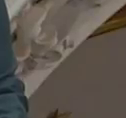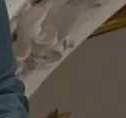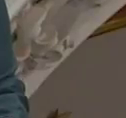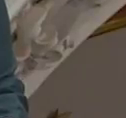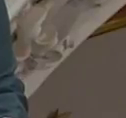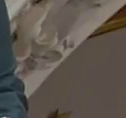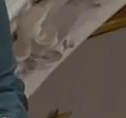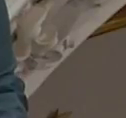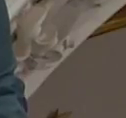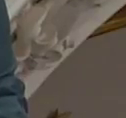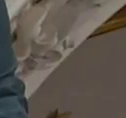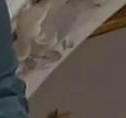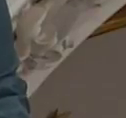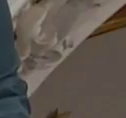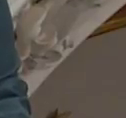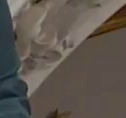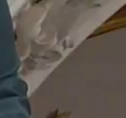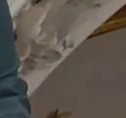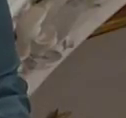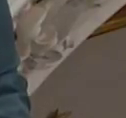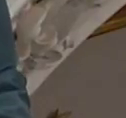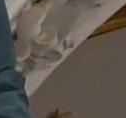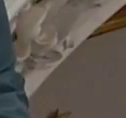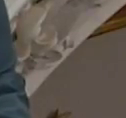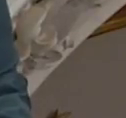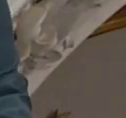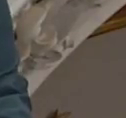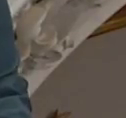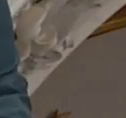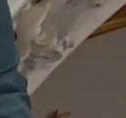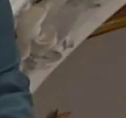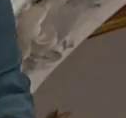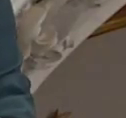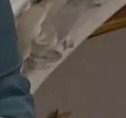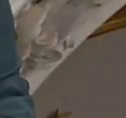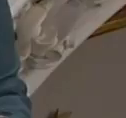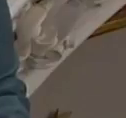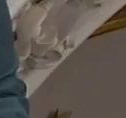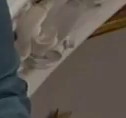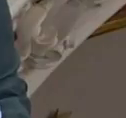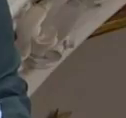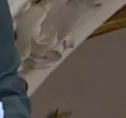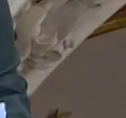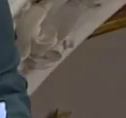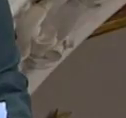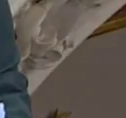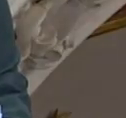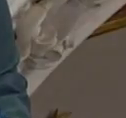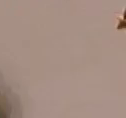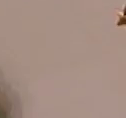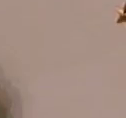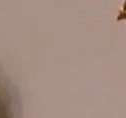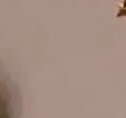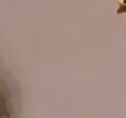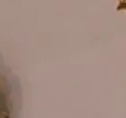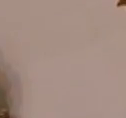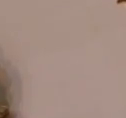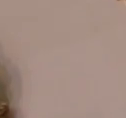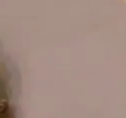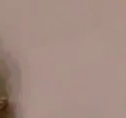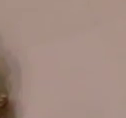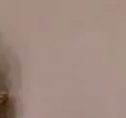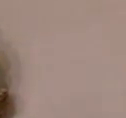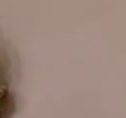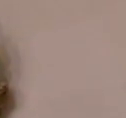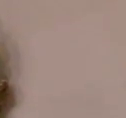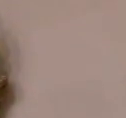que ya no serán 2 meses, como se tenía previsto, sino 4 meses de aguinaldo por parte del Ejecutivo Nacional para el bienestar de